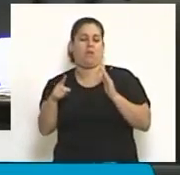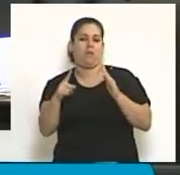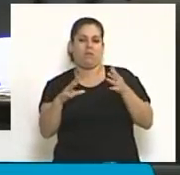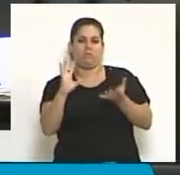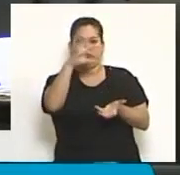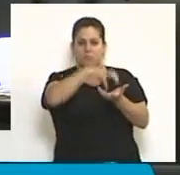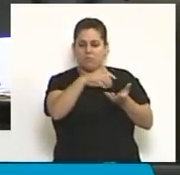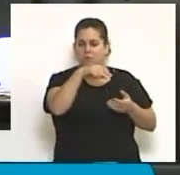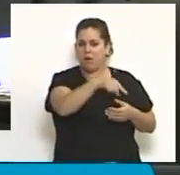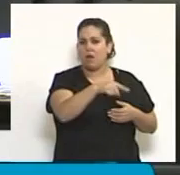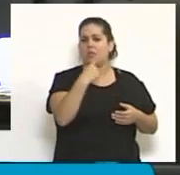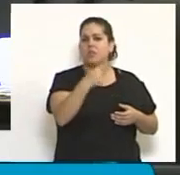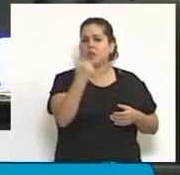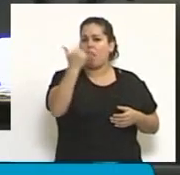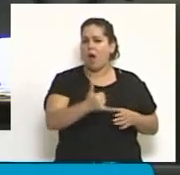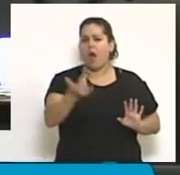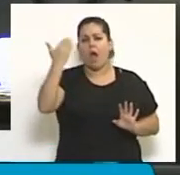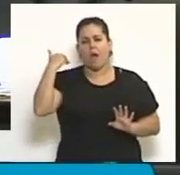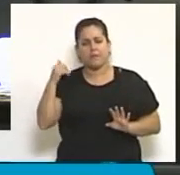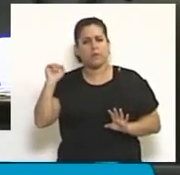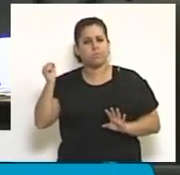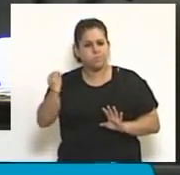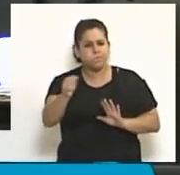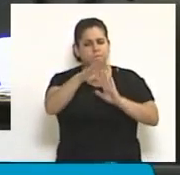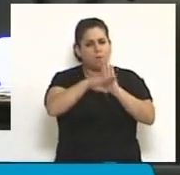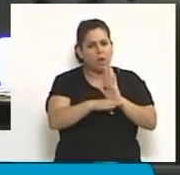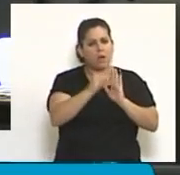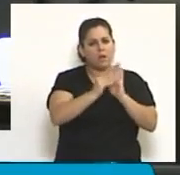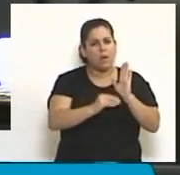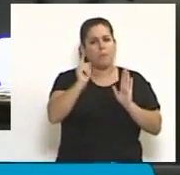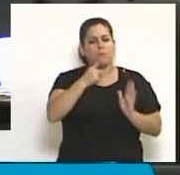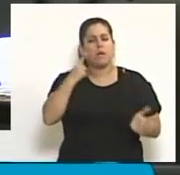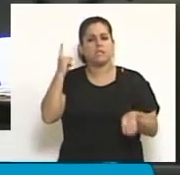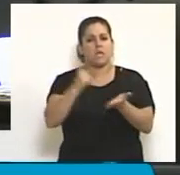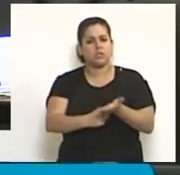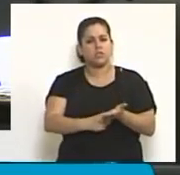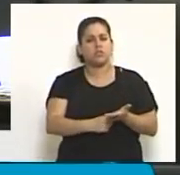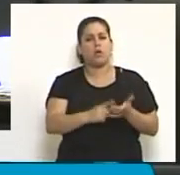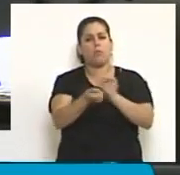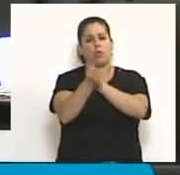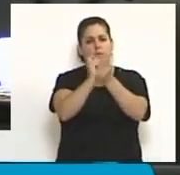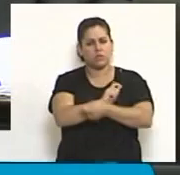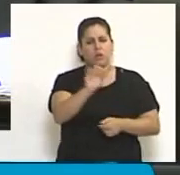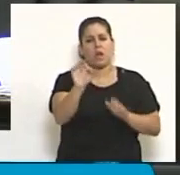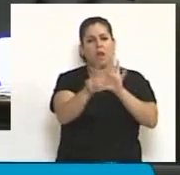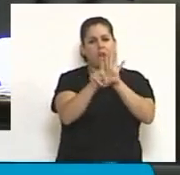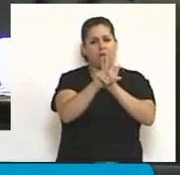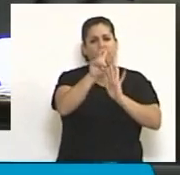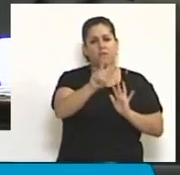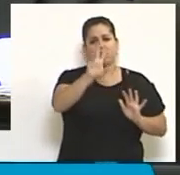Nación se suman a las que ya conferidas a partir de la sanción modificatoria de la Ley